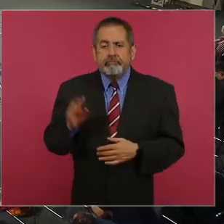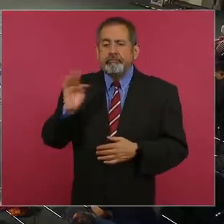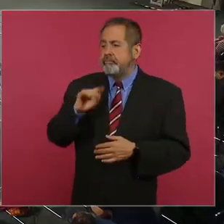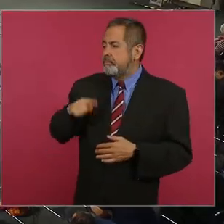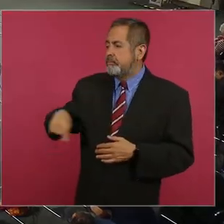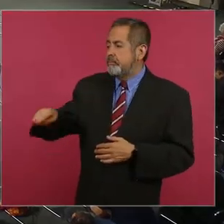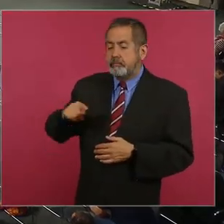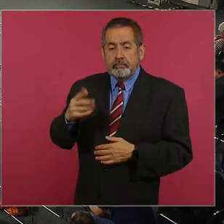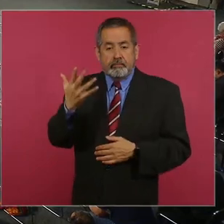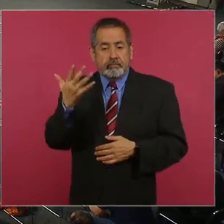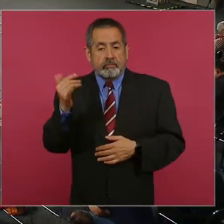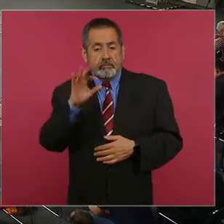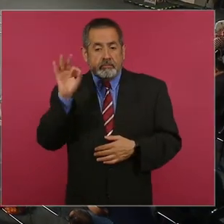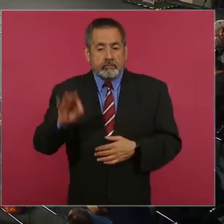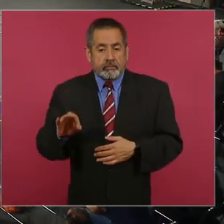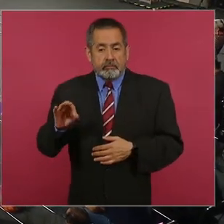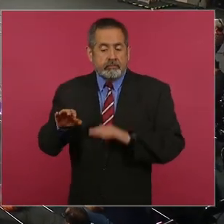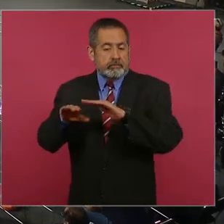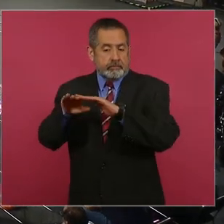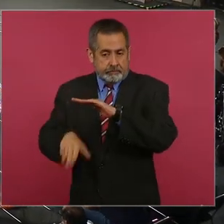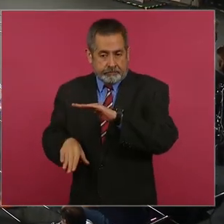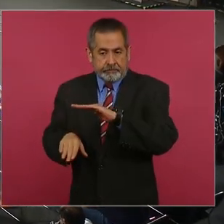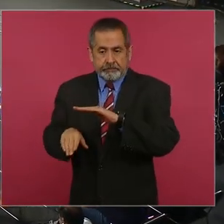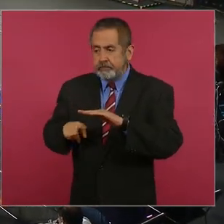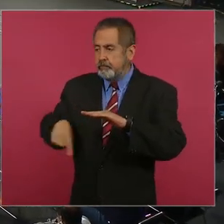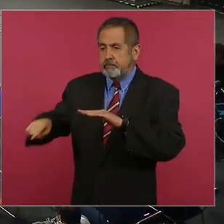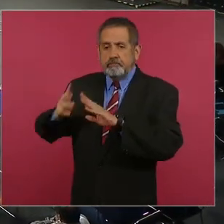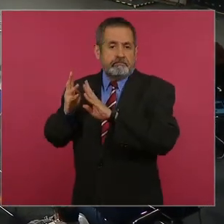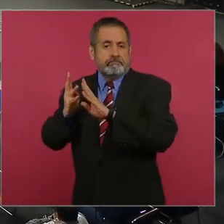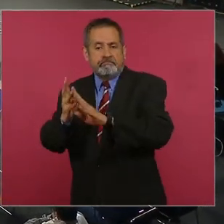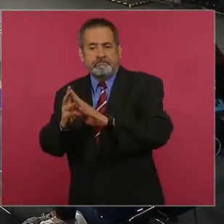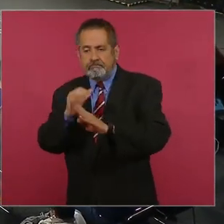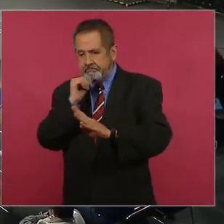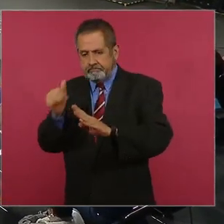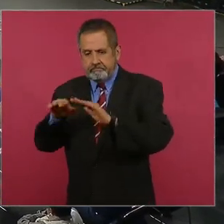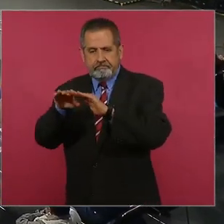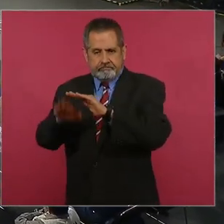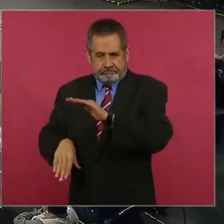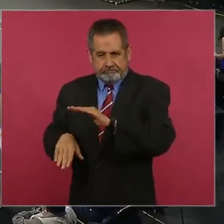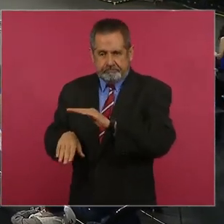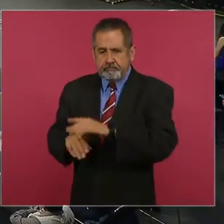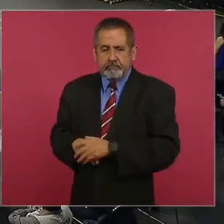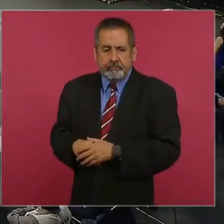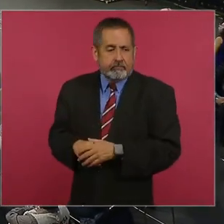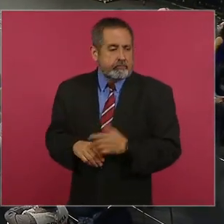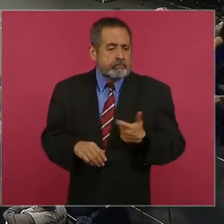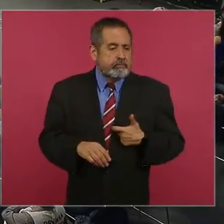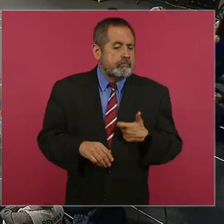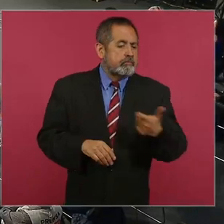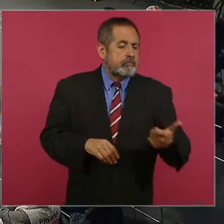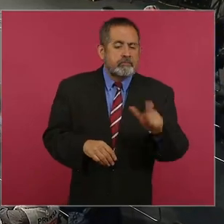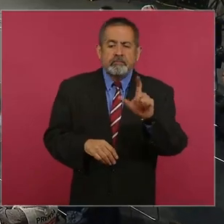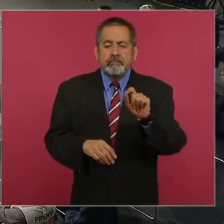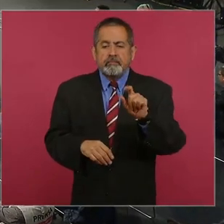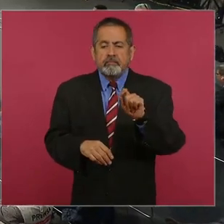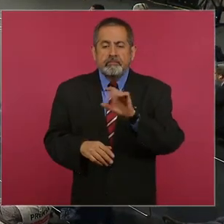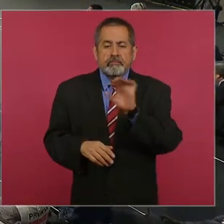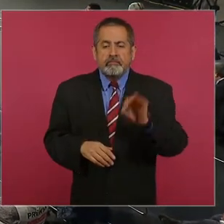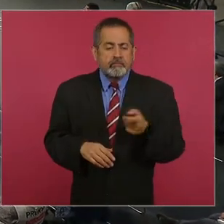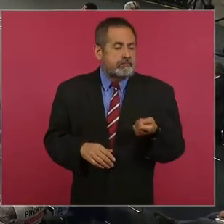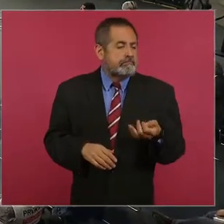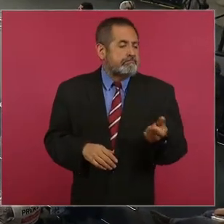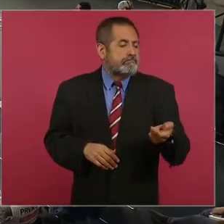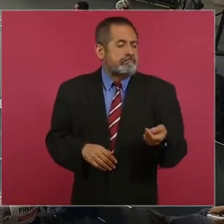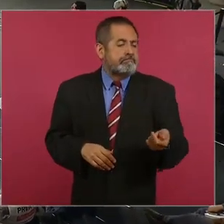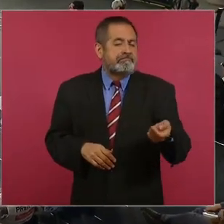vota menos del 50% del padrón compran el 20% con migajas